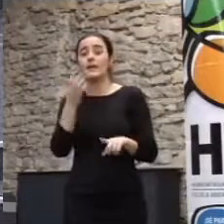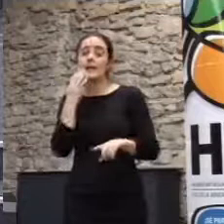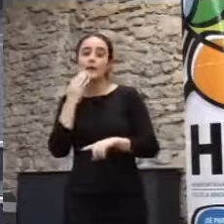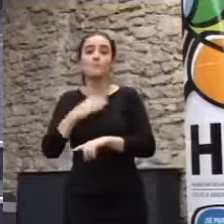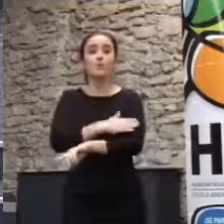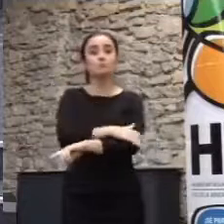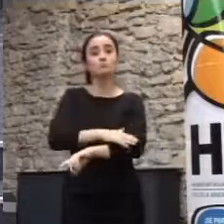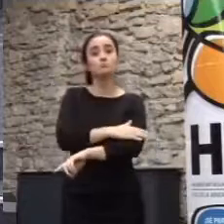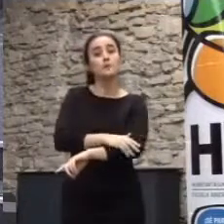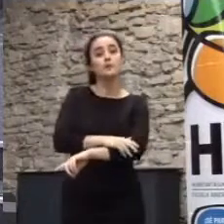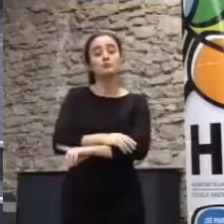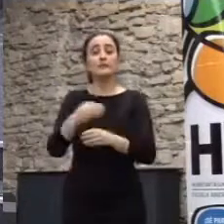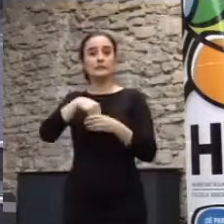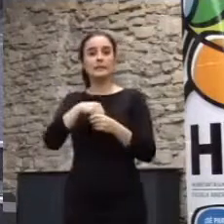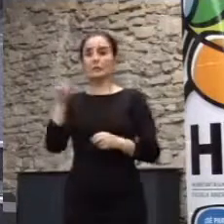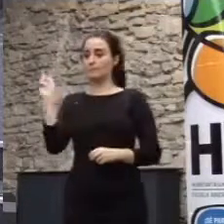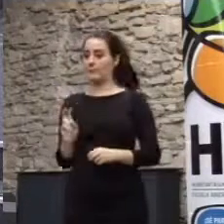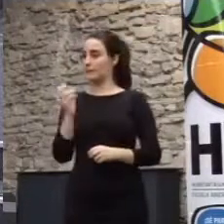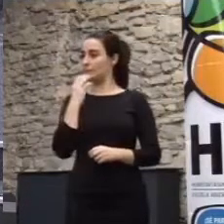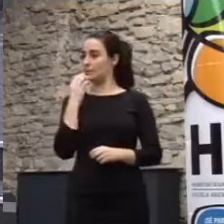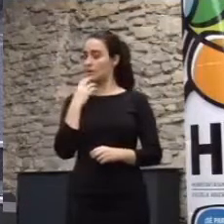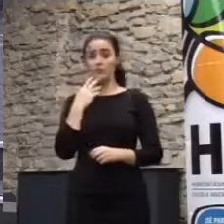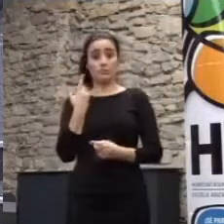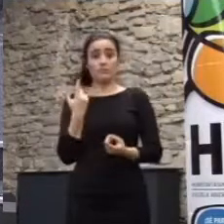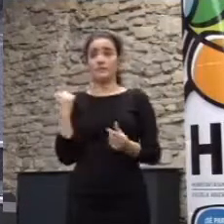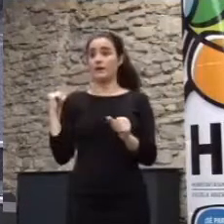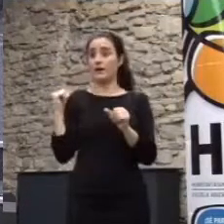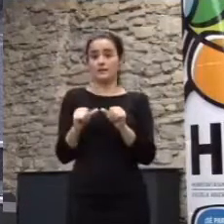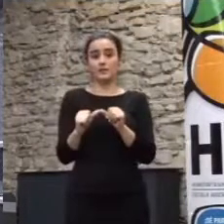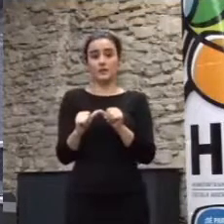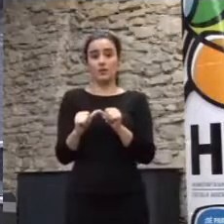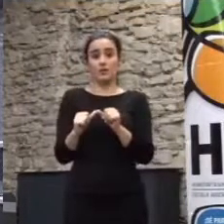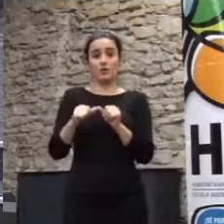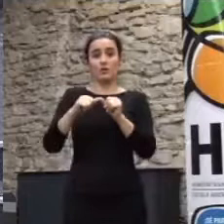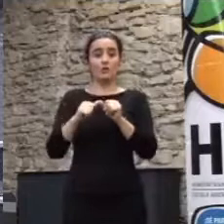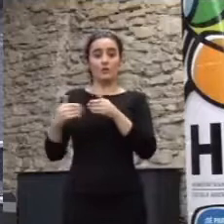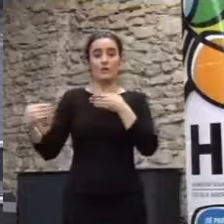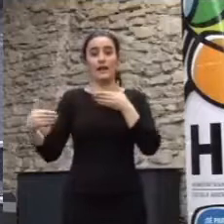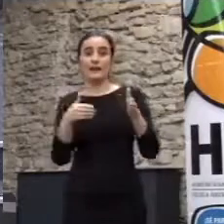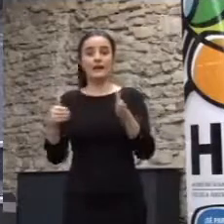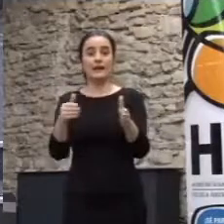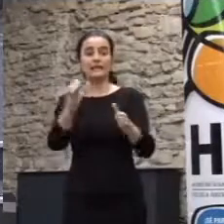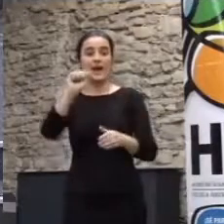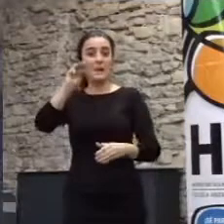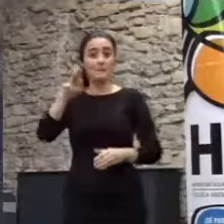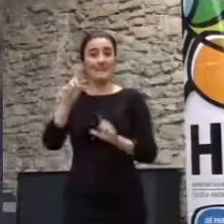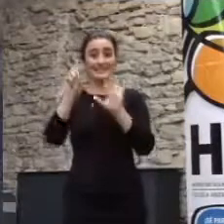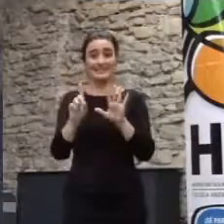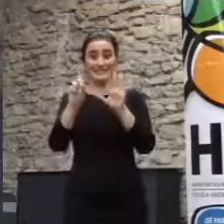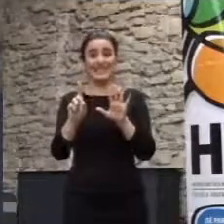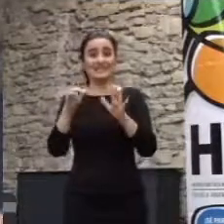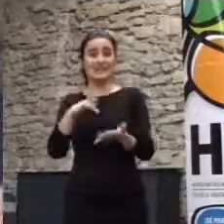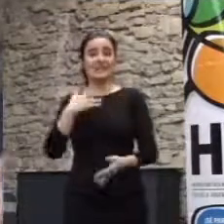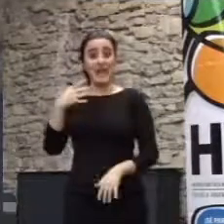viene aquí y lleva sin aparecer para dar explicaciones de la AP6, de la nevada y el caos que hubo desde el Día de